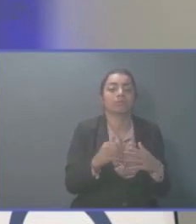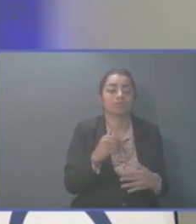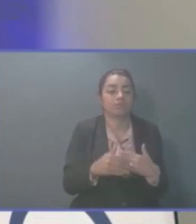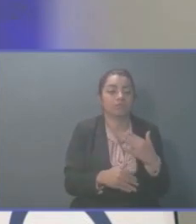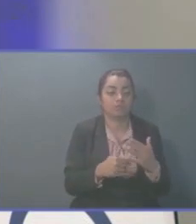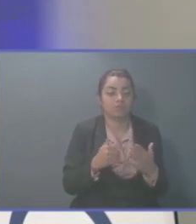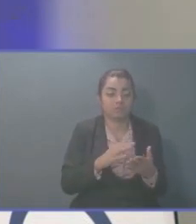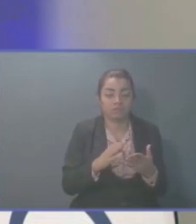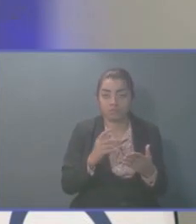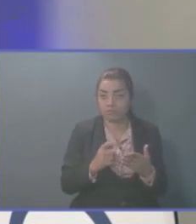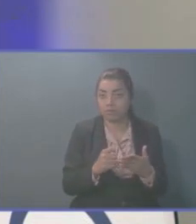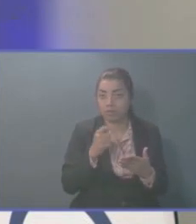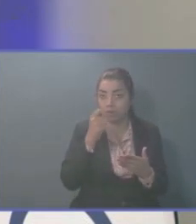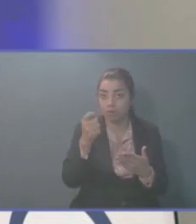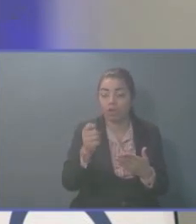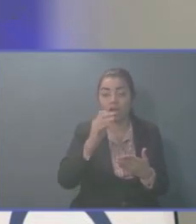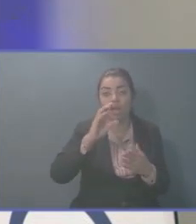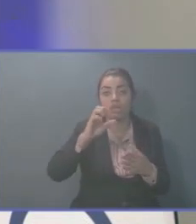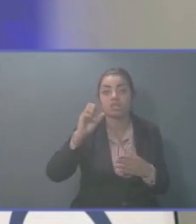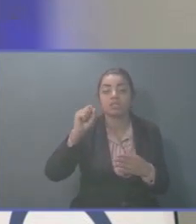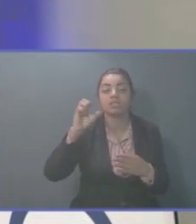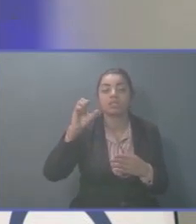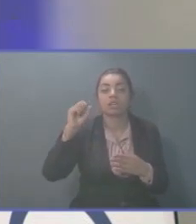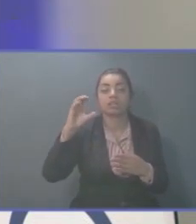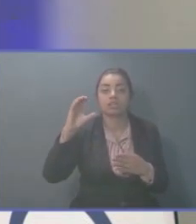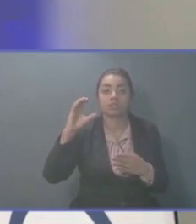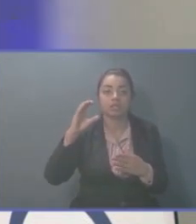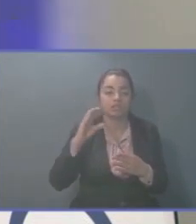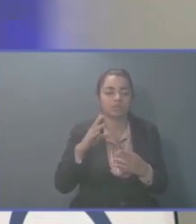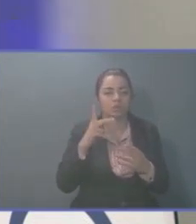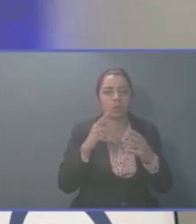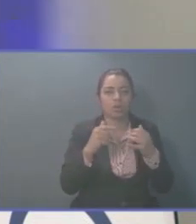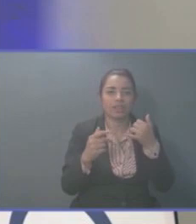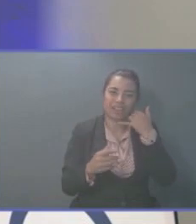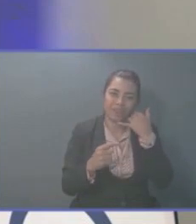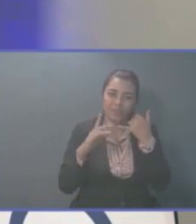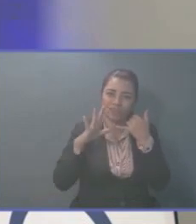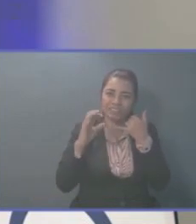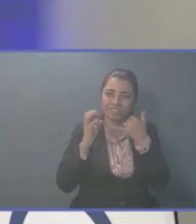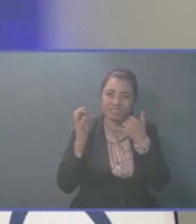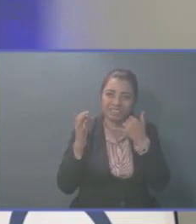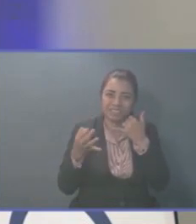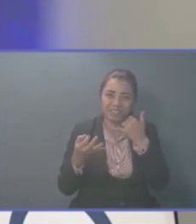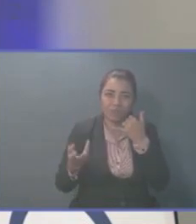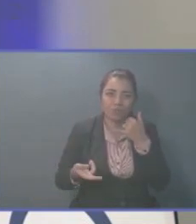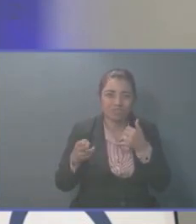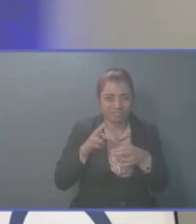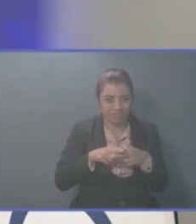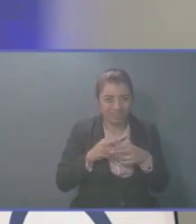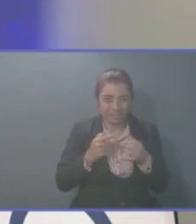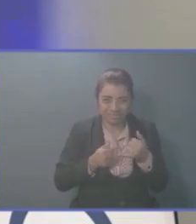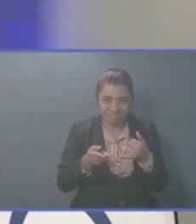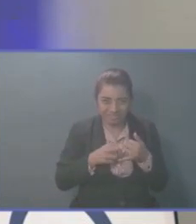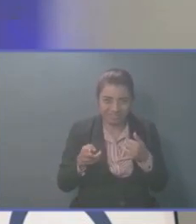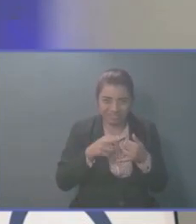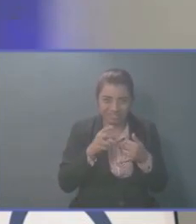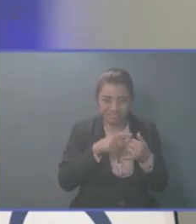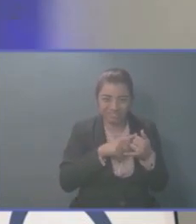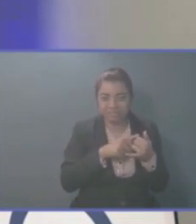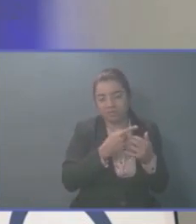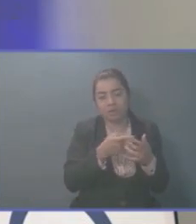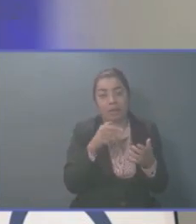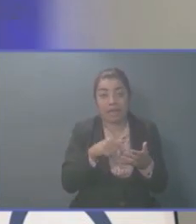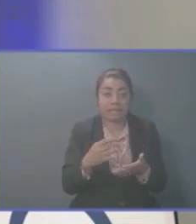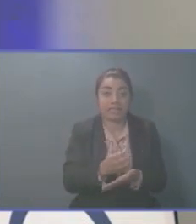de la contribución especial, por ejemplo, fondos. Se hizo muchas redistribuciones, reasignaciones